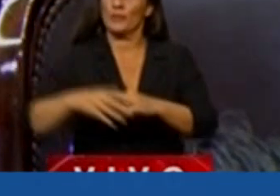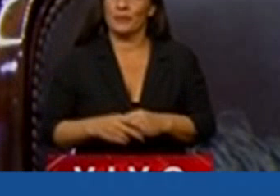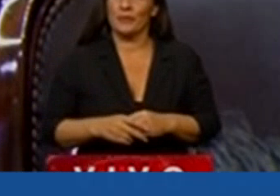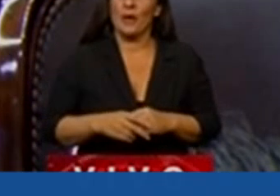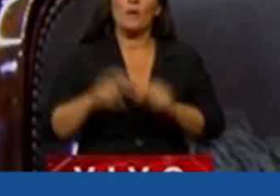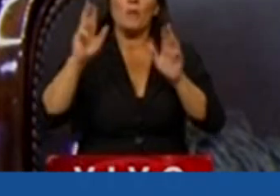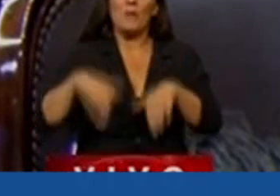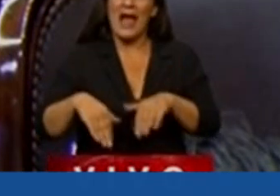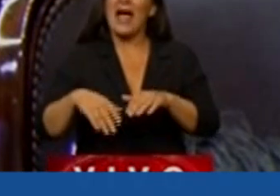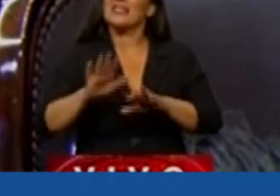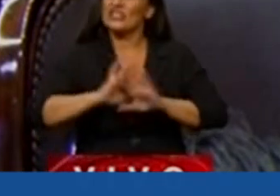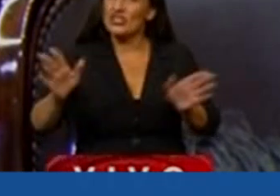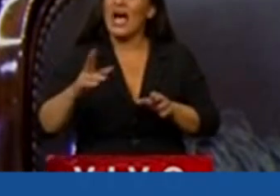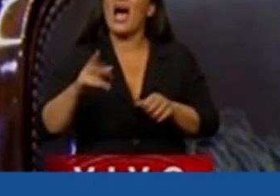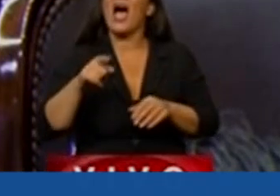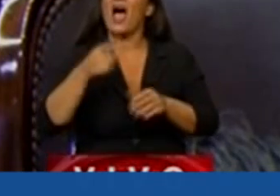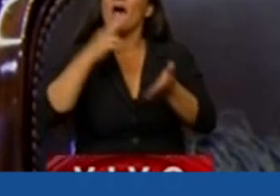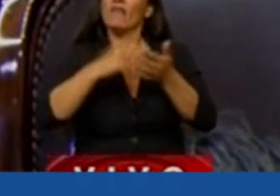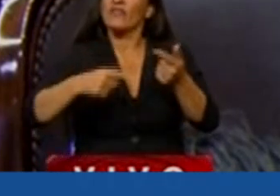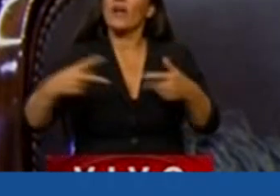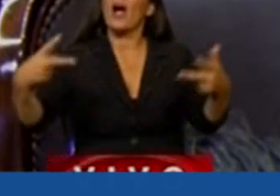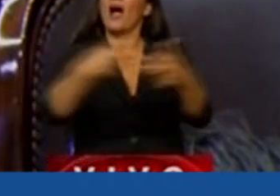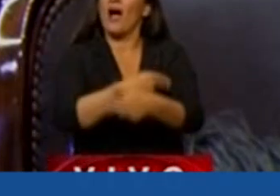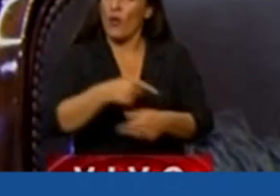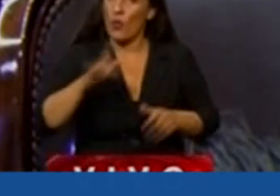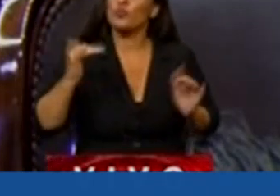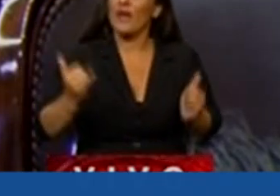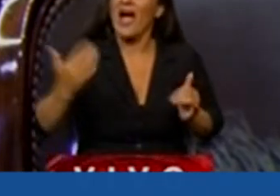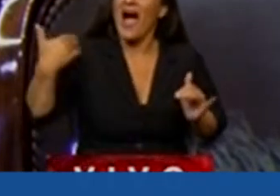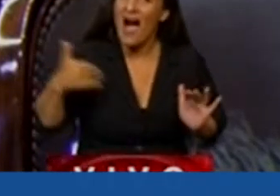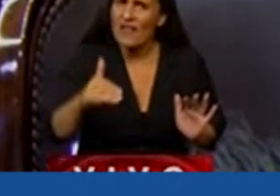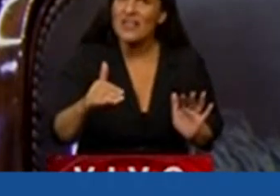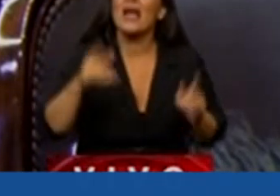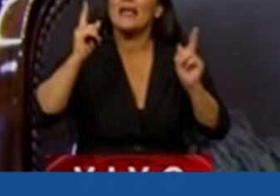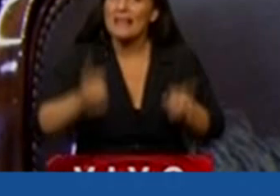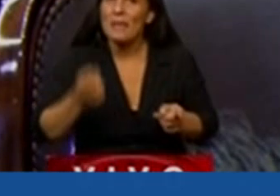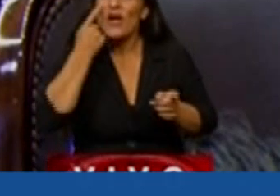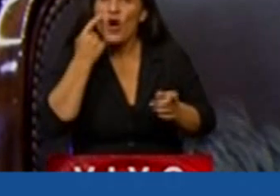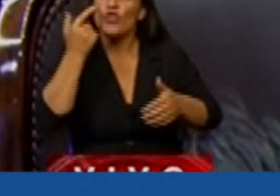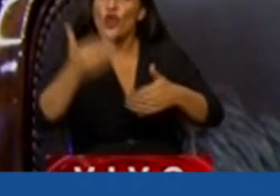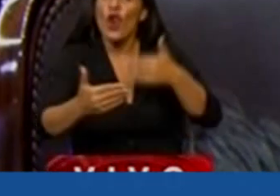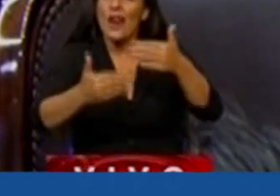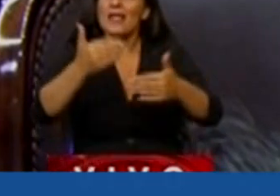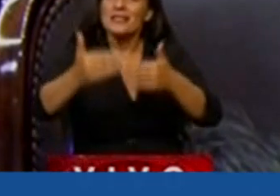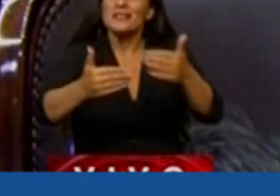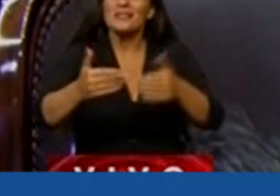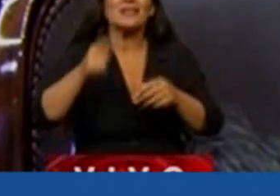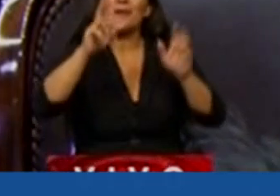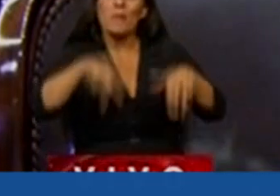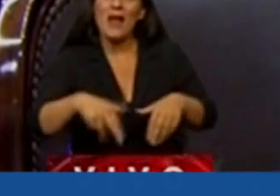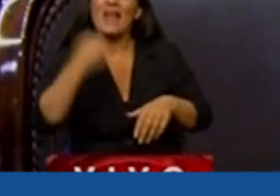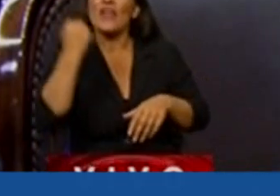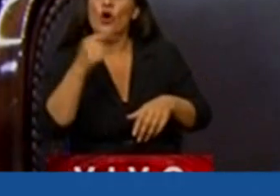que incluía un ajuste fiscal gravoso para nuestro país, pero que además incluía revisiones periódicas. Ese programa